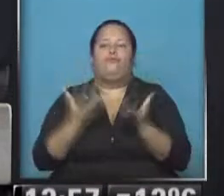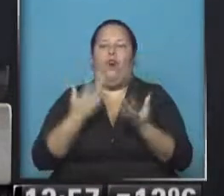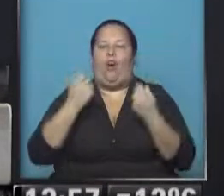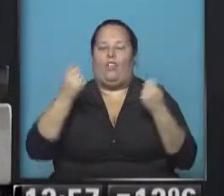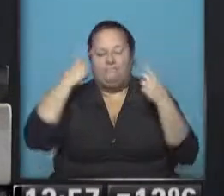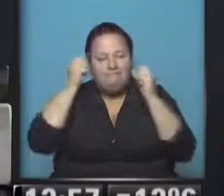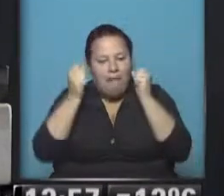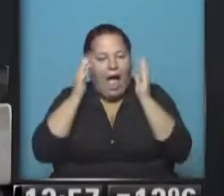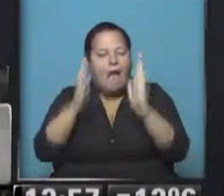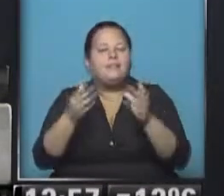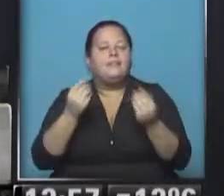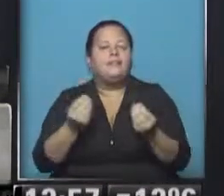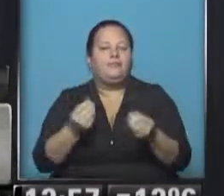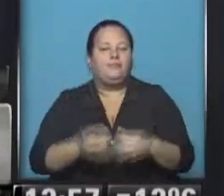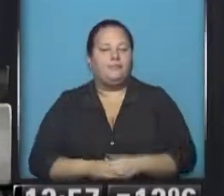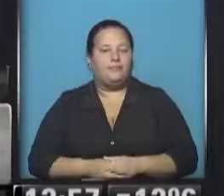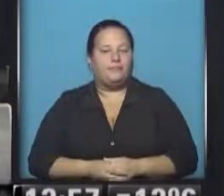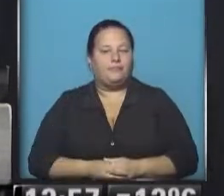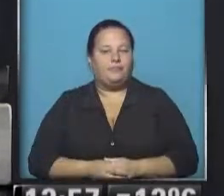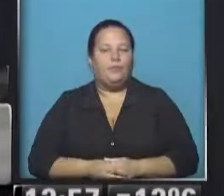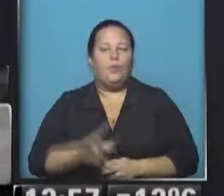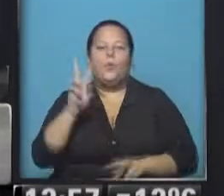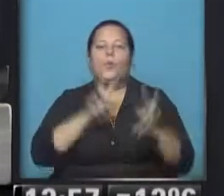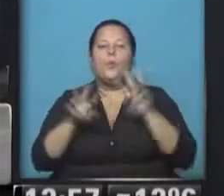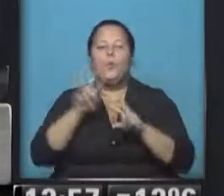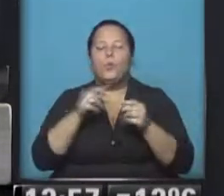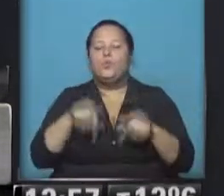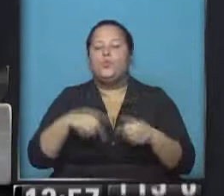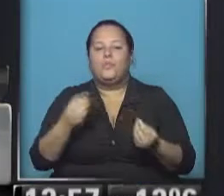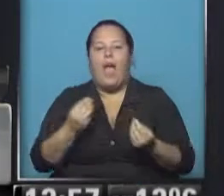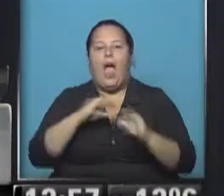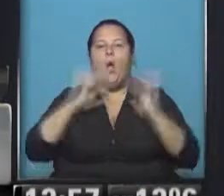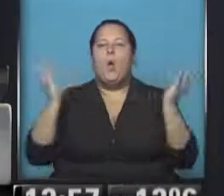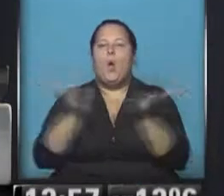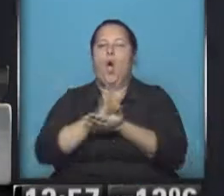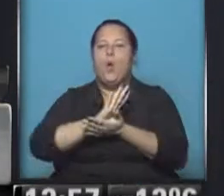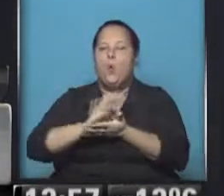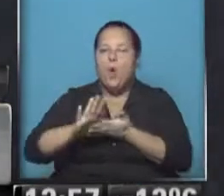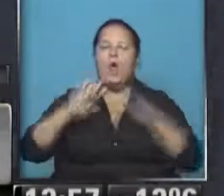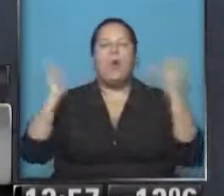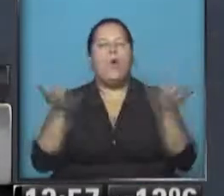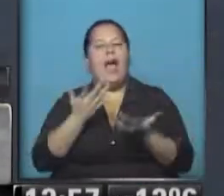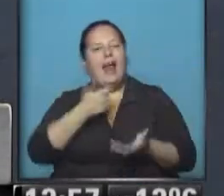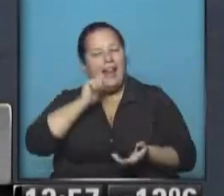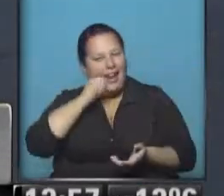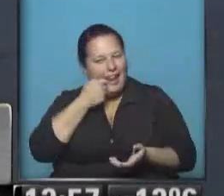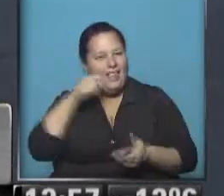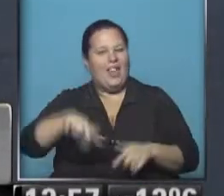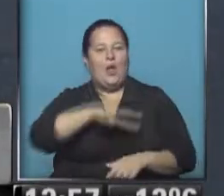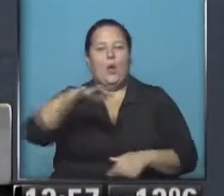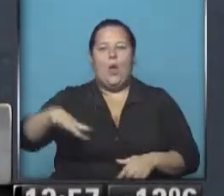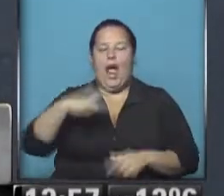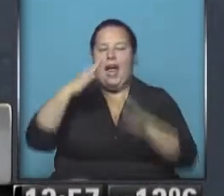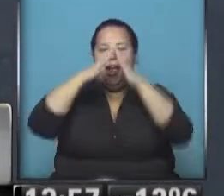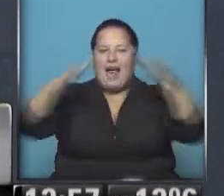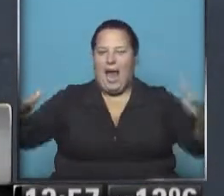puesta encontrar acá un ámbito nuevo un ámbito muy cálido como es el ámbito de